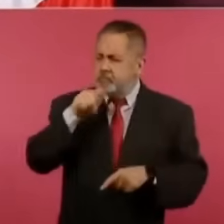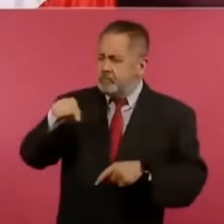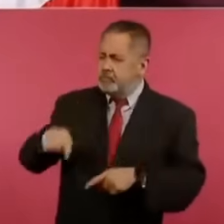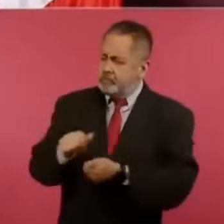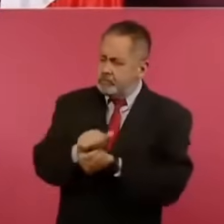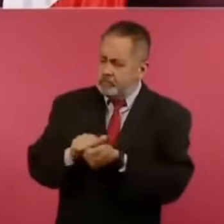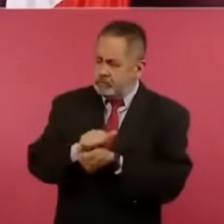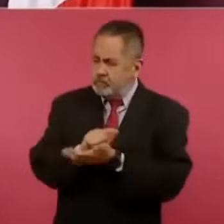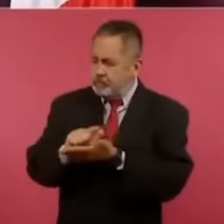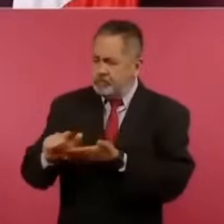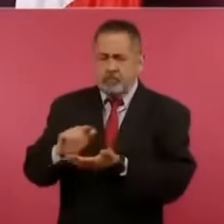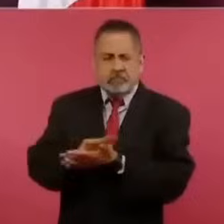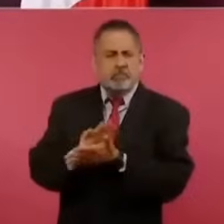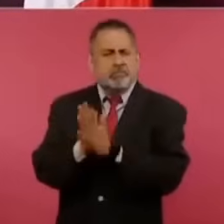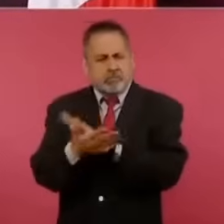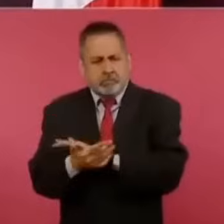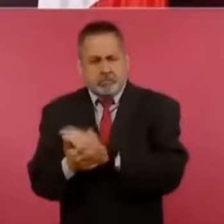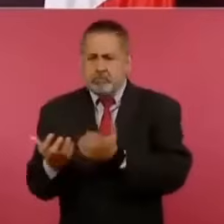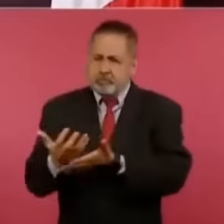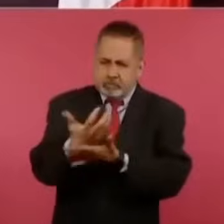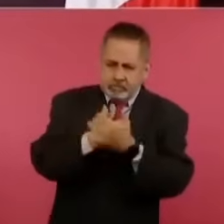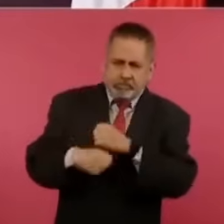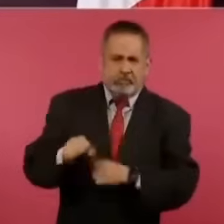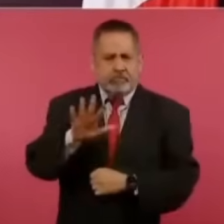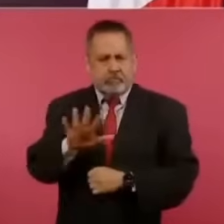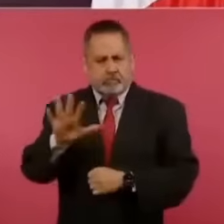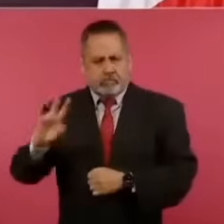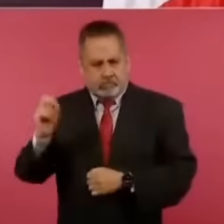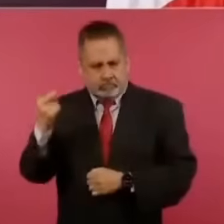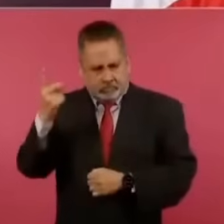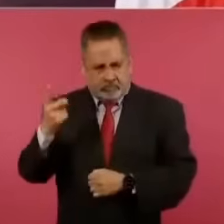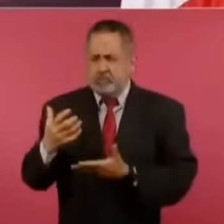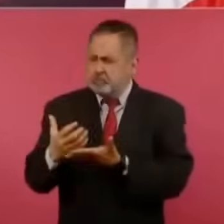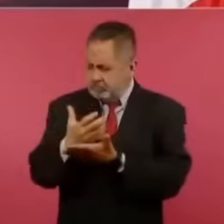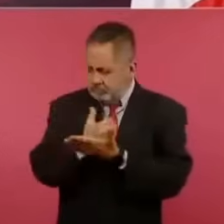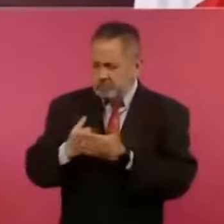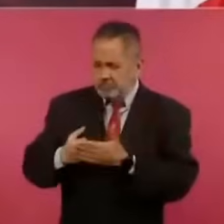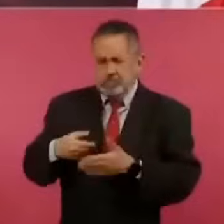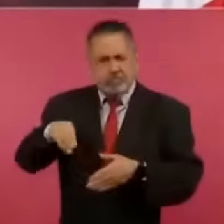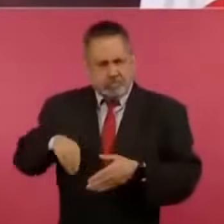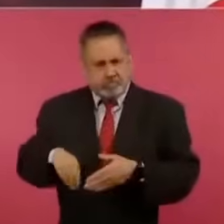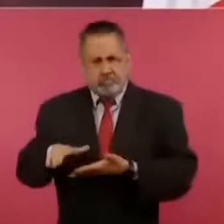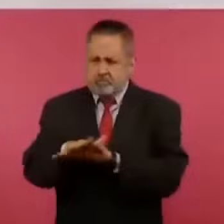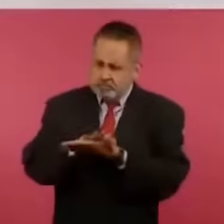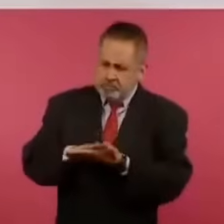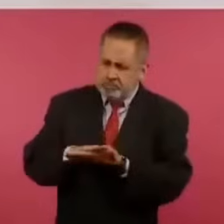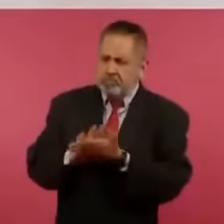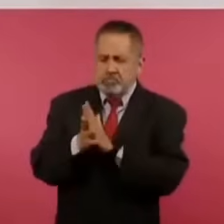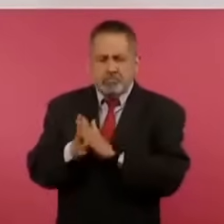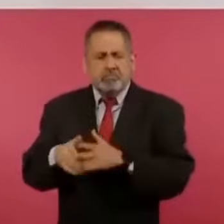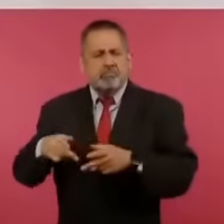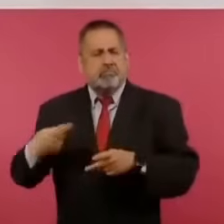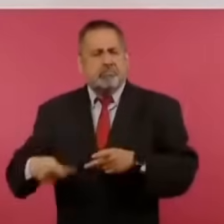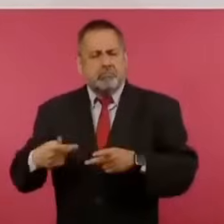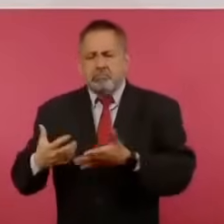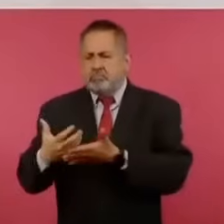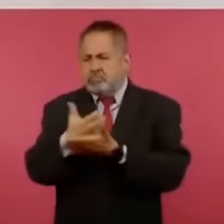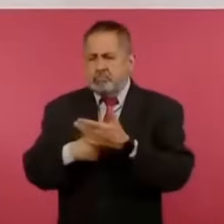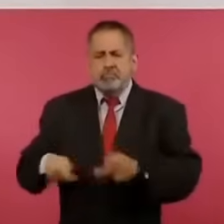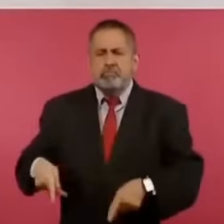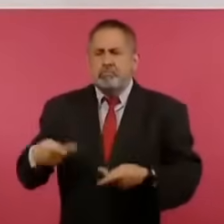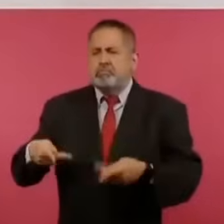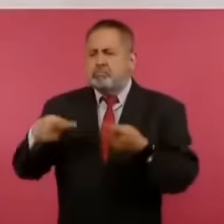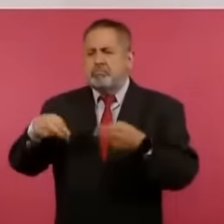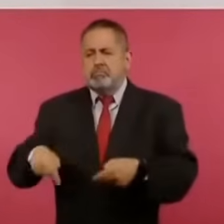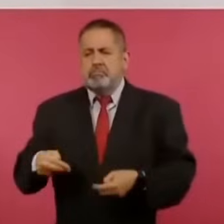se obtienen esos $55 de utilidad y otra utilidad, como se